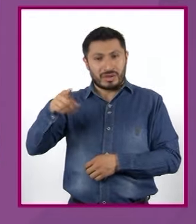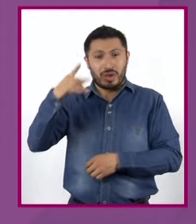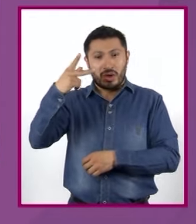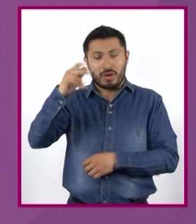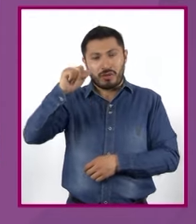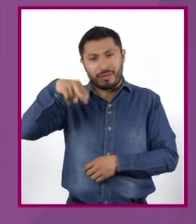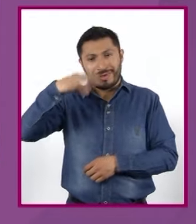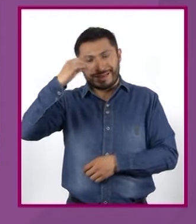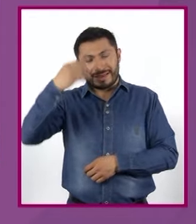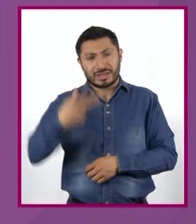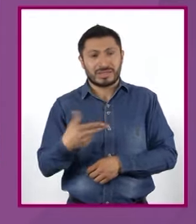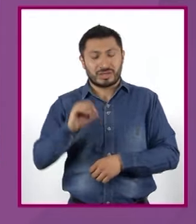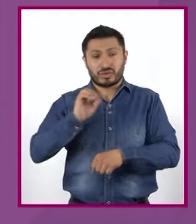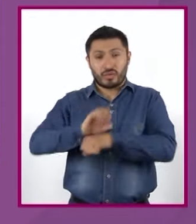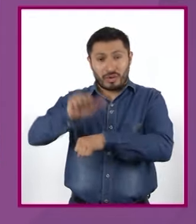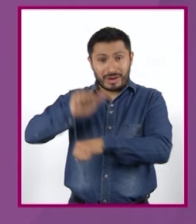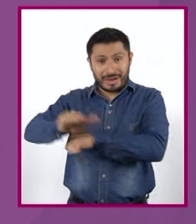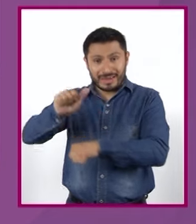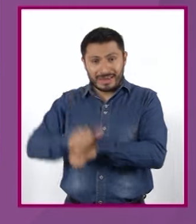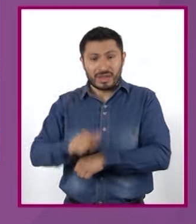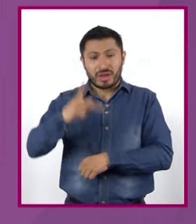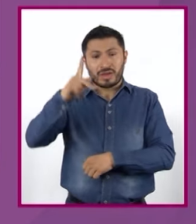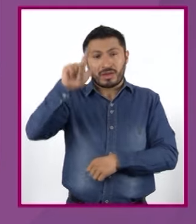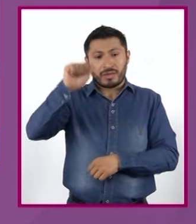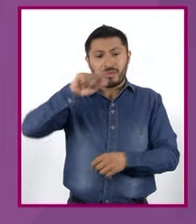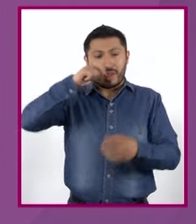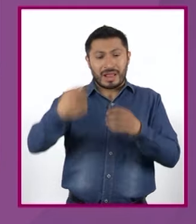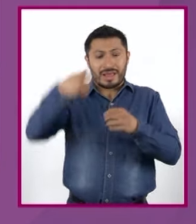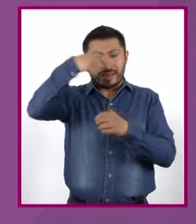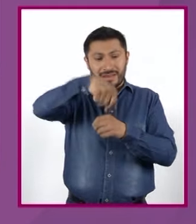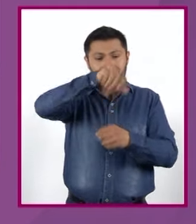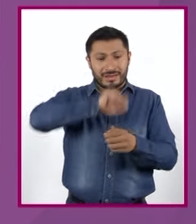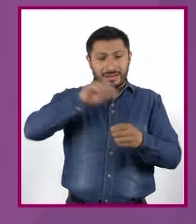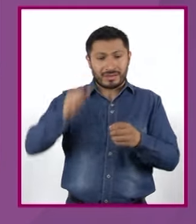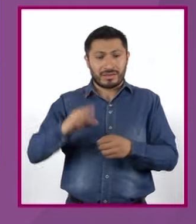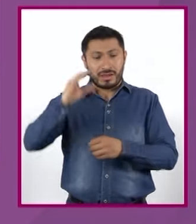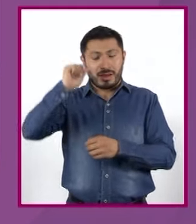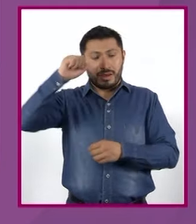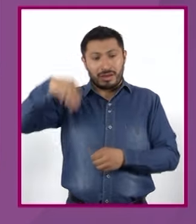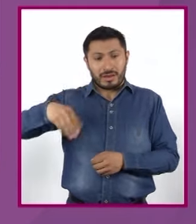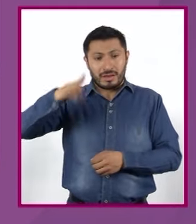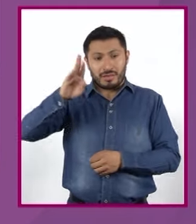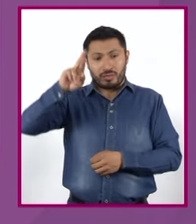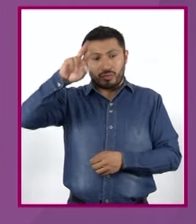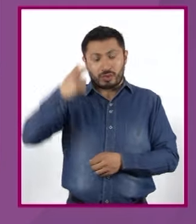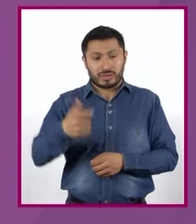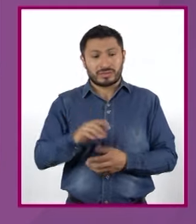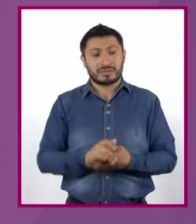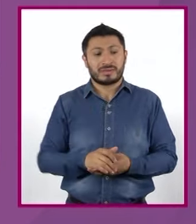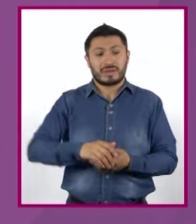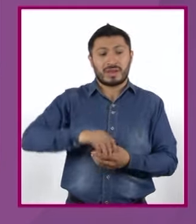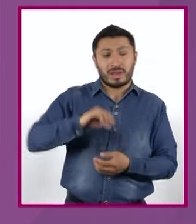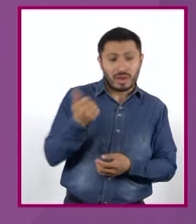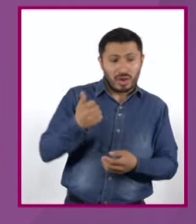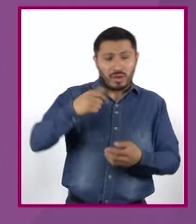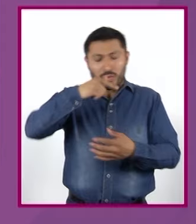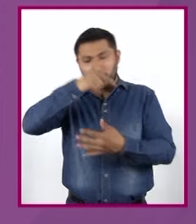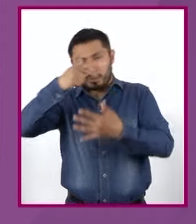Un plátano es un cambur en Venezuela. Y al limón le dicen lima en Argentina.